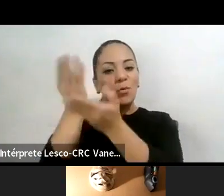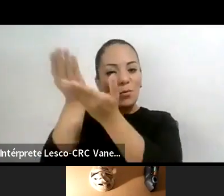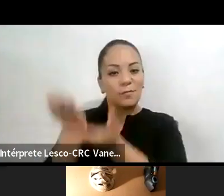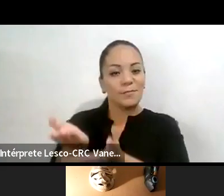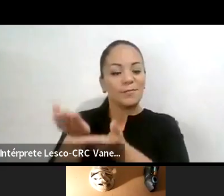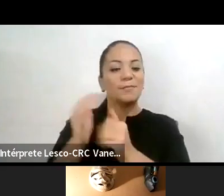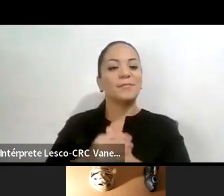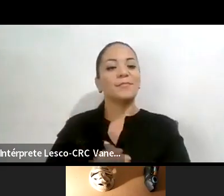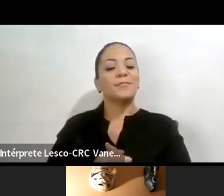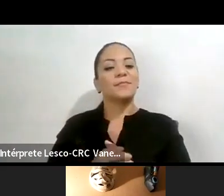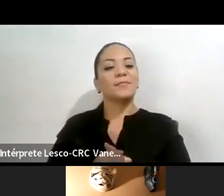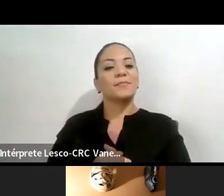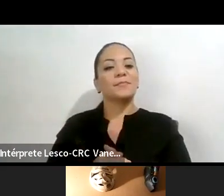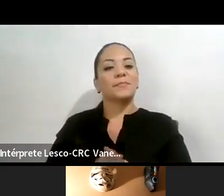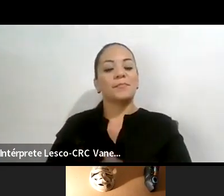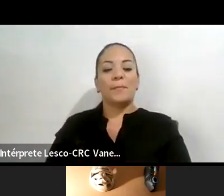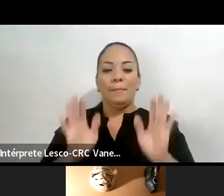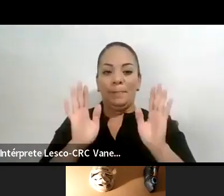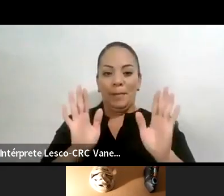merece. Y por otro lado,